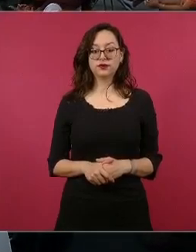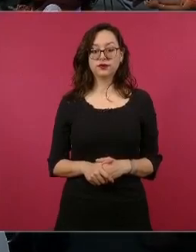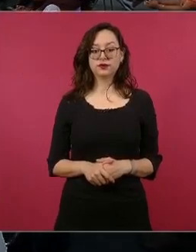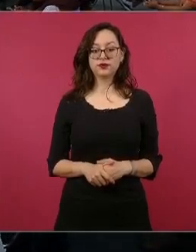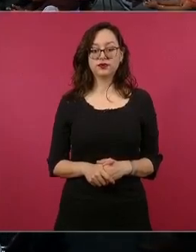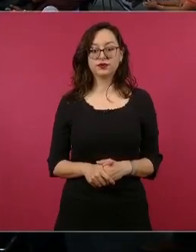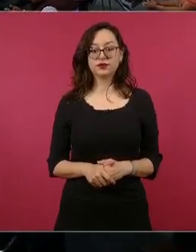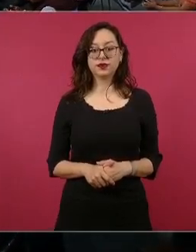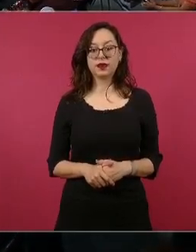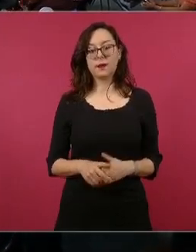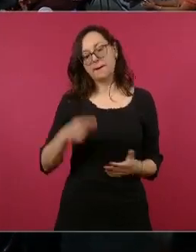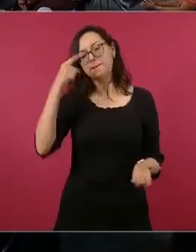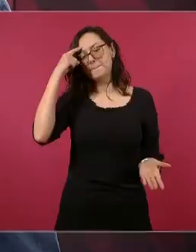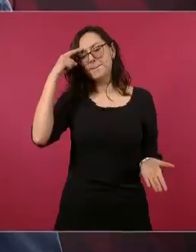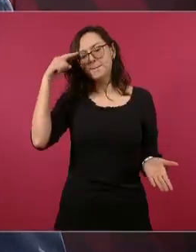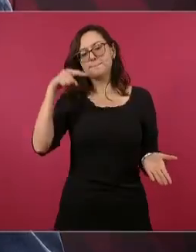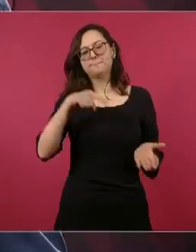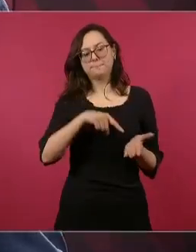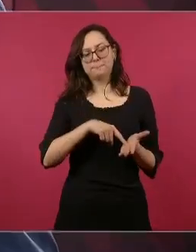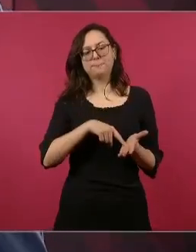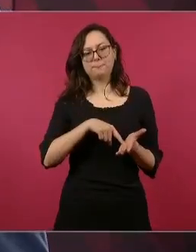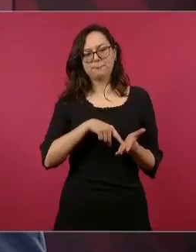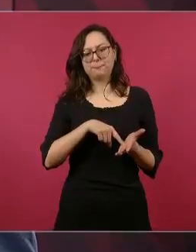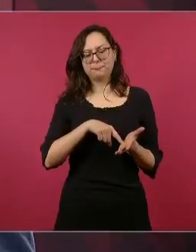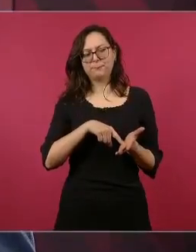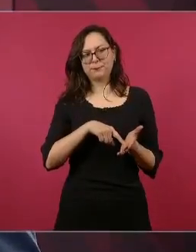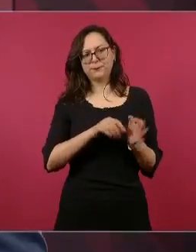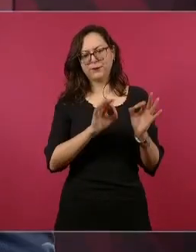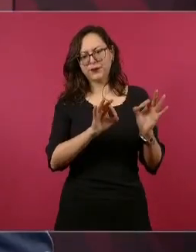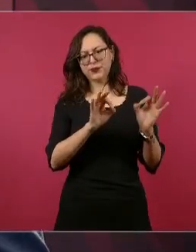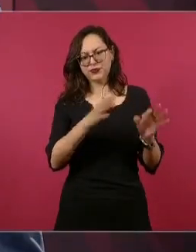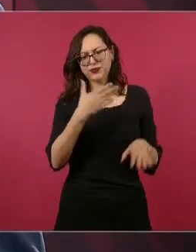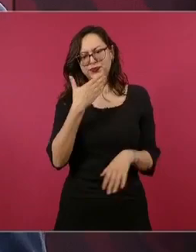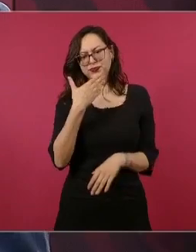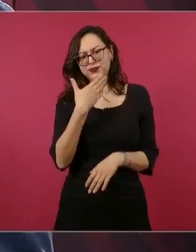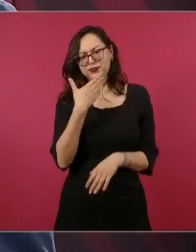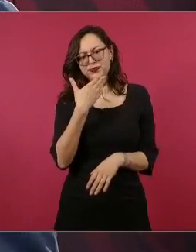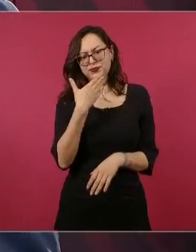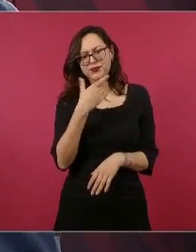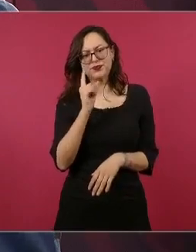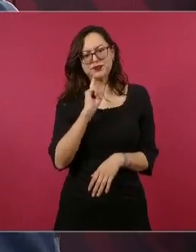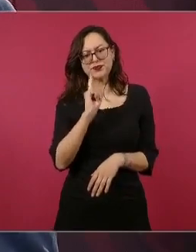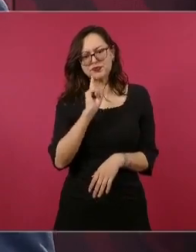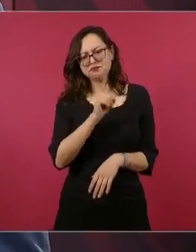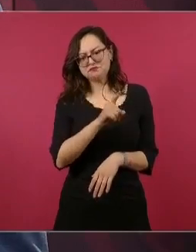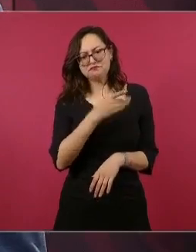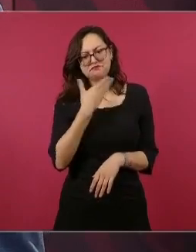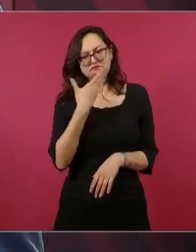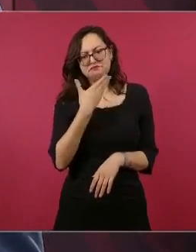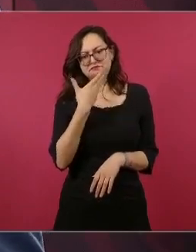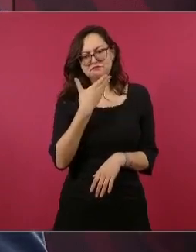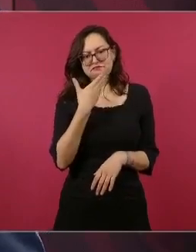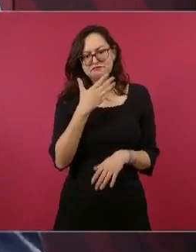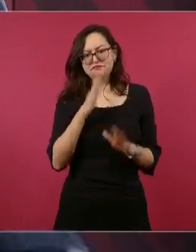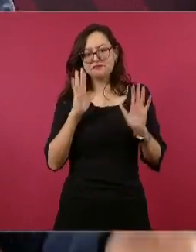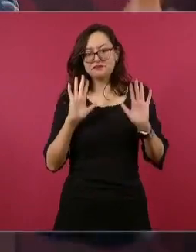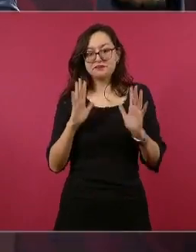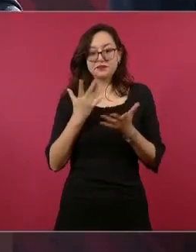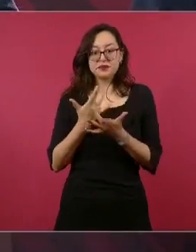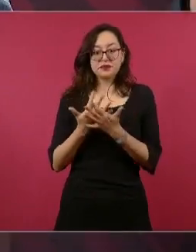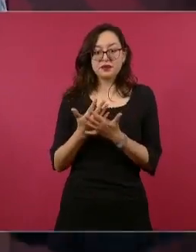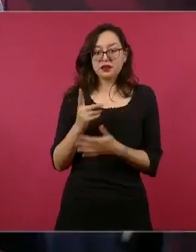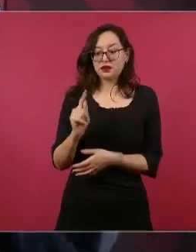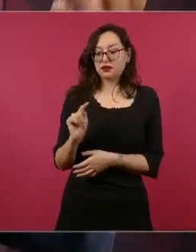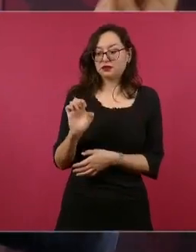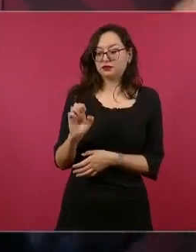yo creo que está bien la señora la y hay que esperar ahora el resultado del tribunal pero